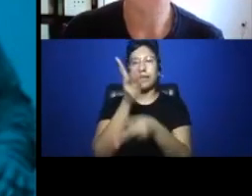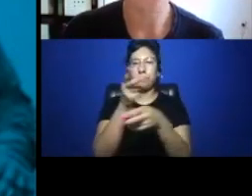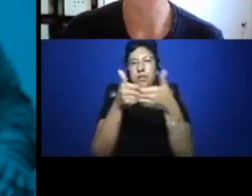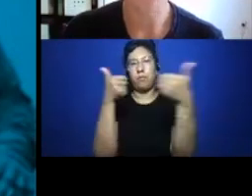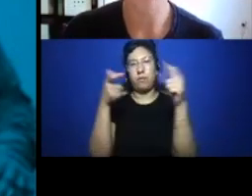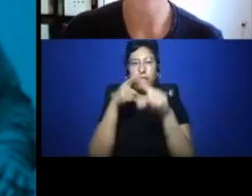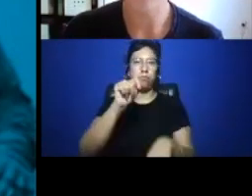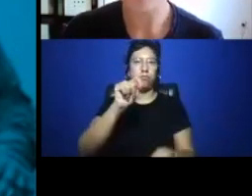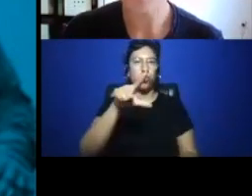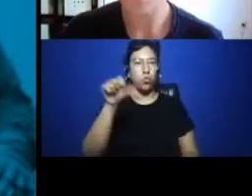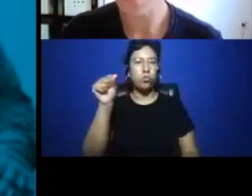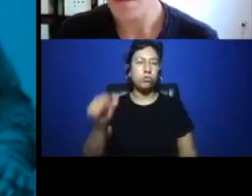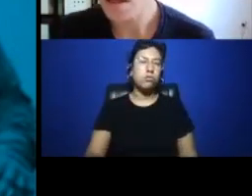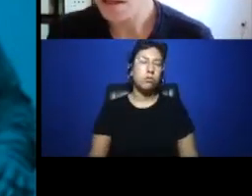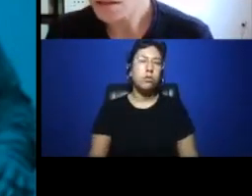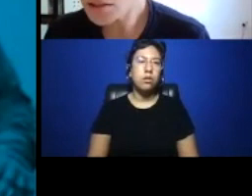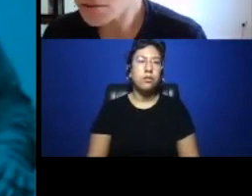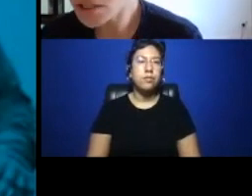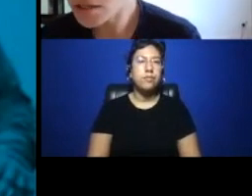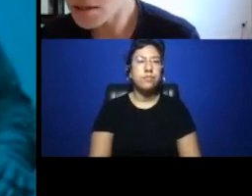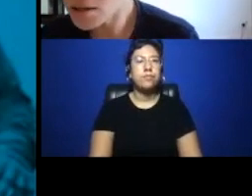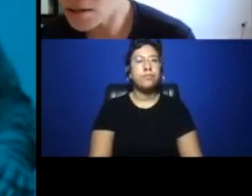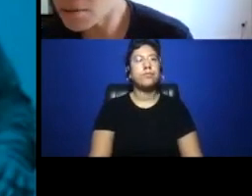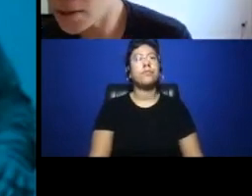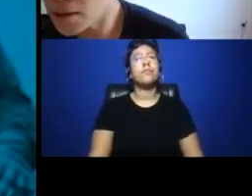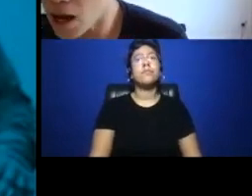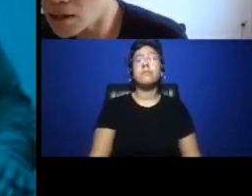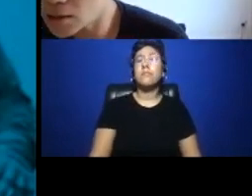mantener estas cosas separadas de tus herramientas.